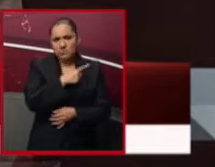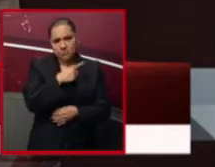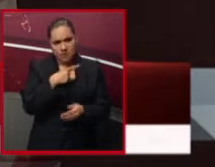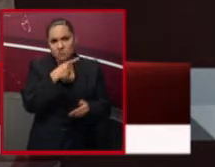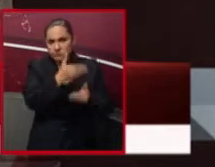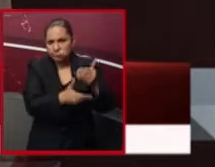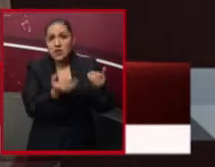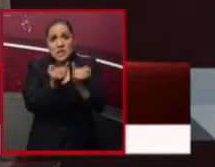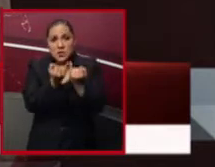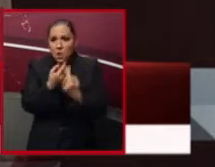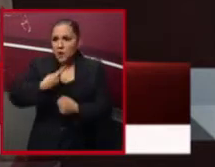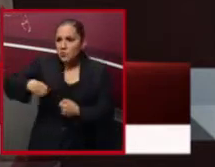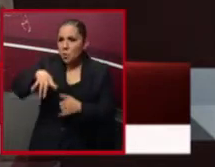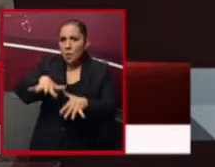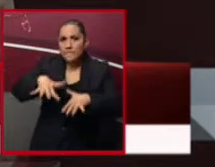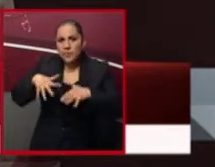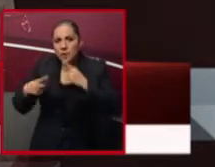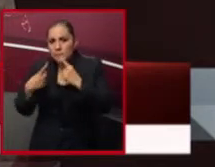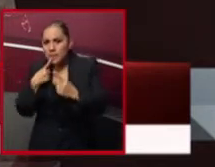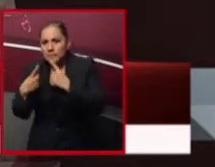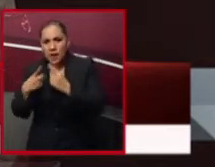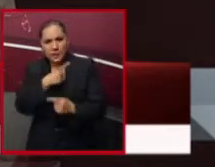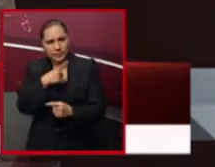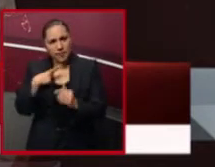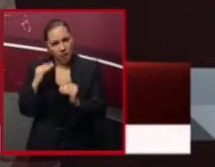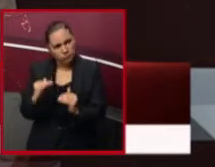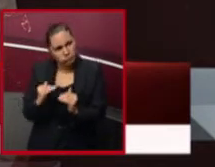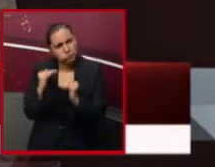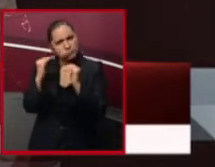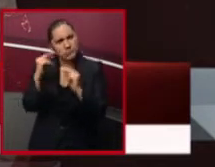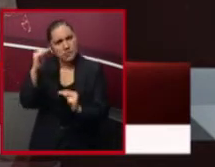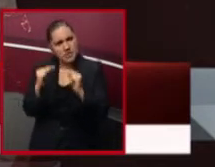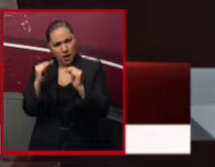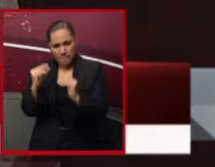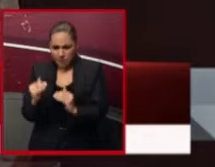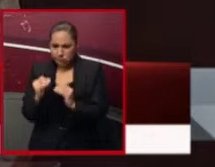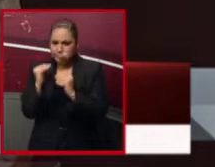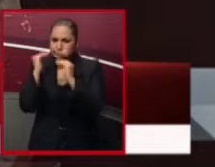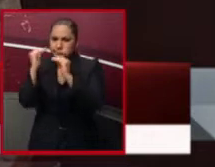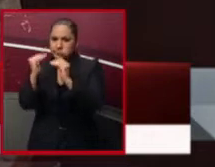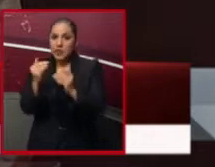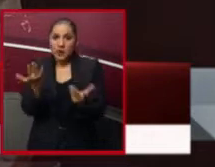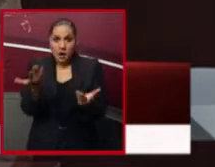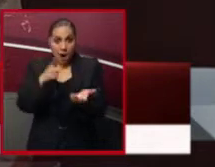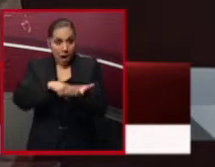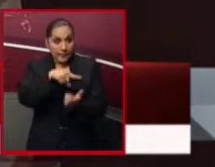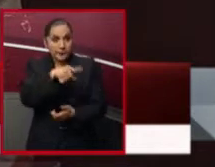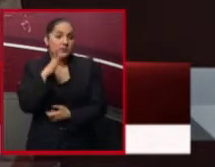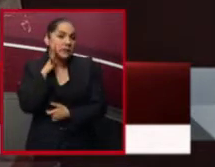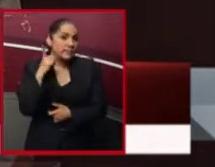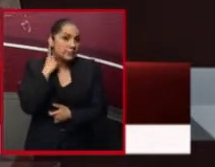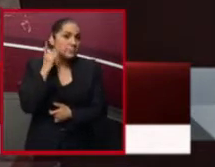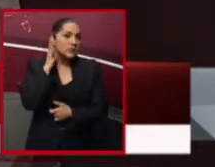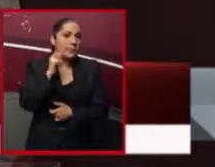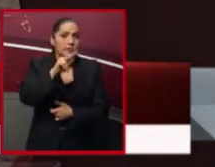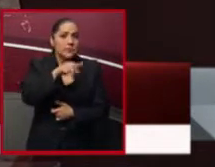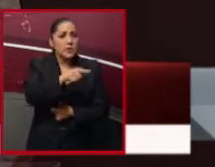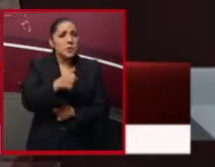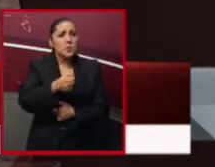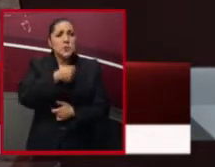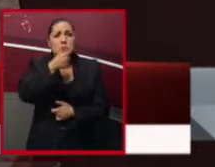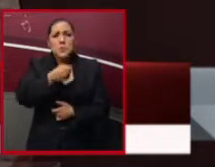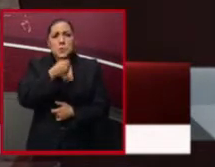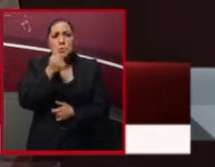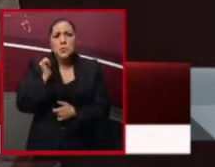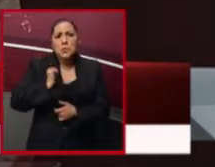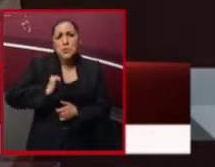nuestras discusiones. Es nuestra obligación mantener actualizado el canal del Congreso porque es la